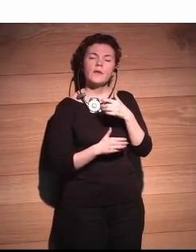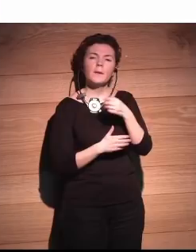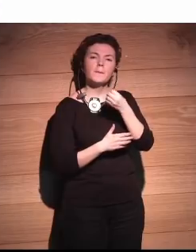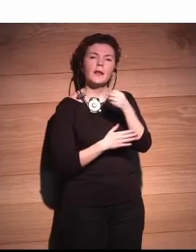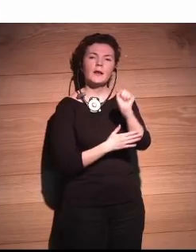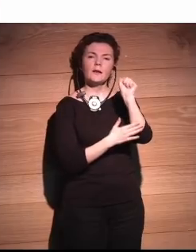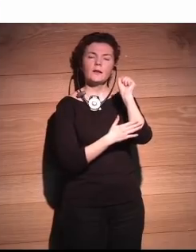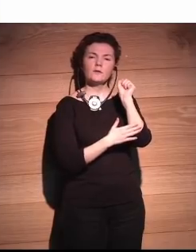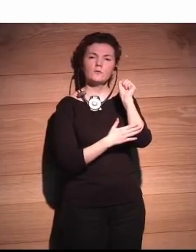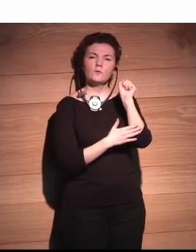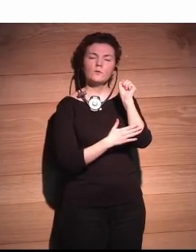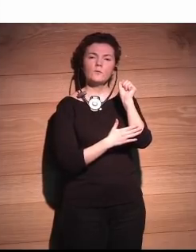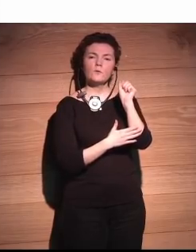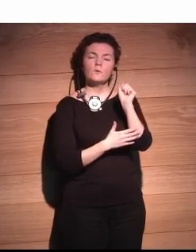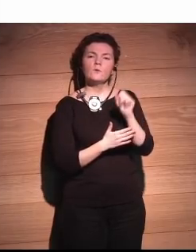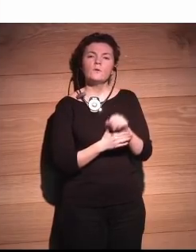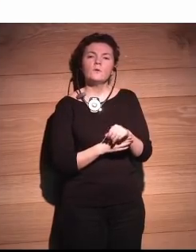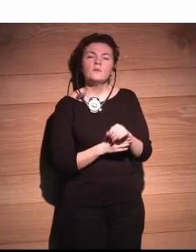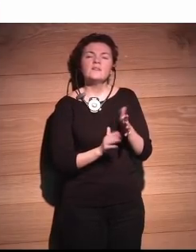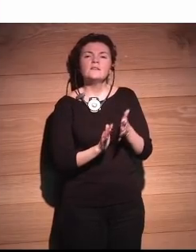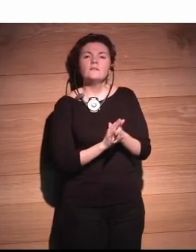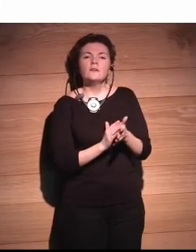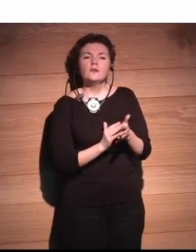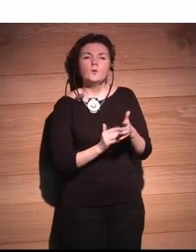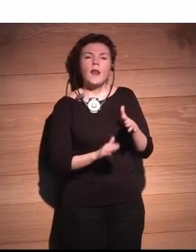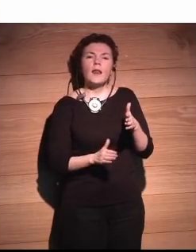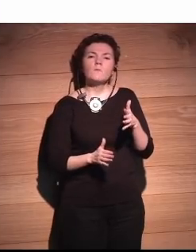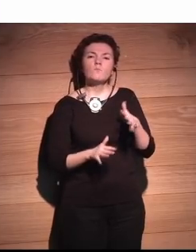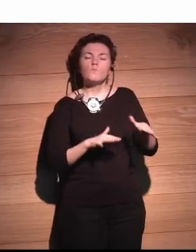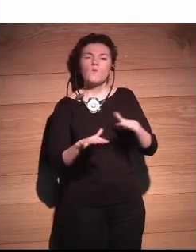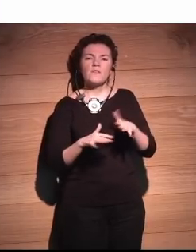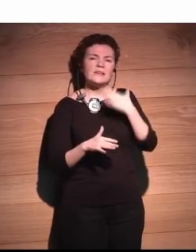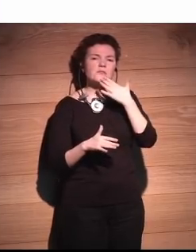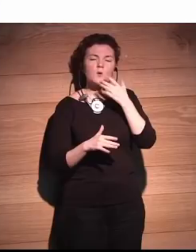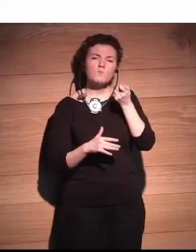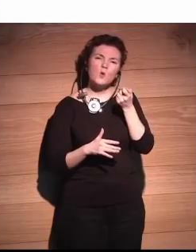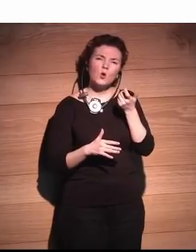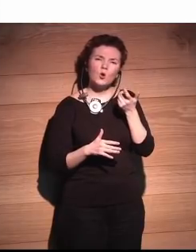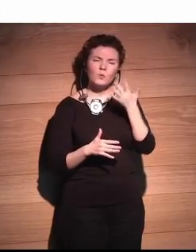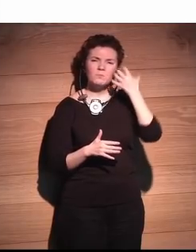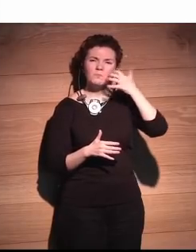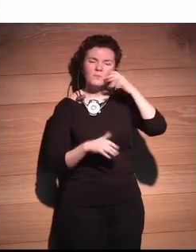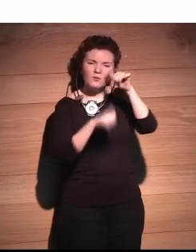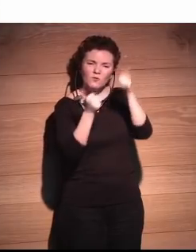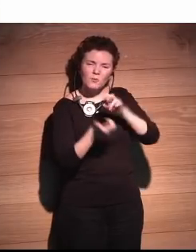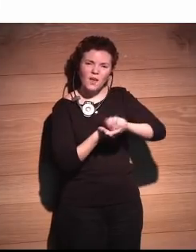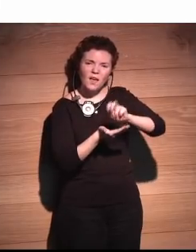bien recto. Es decir, se mueve como de forma un poquito